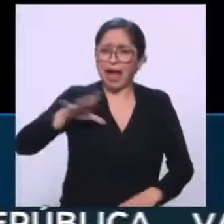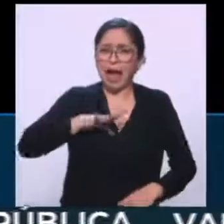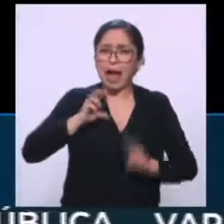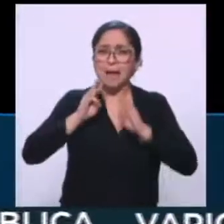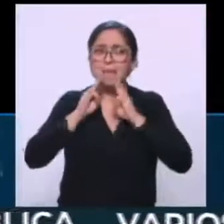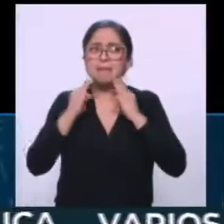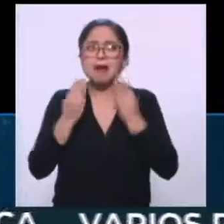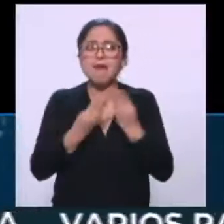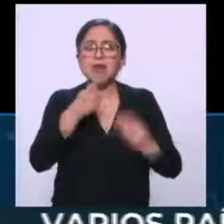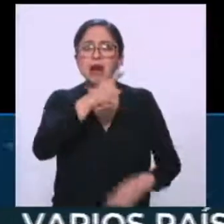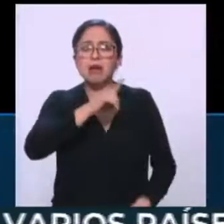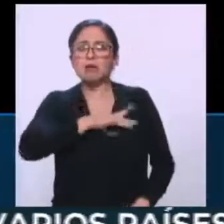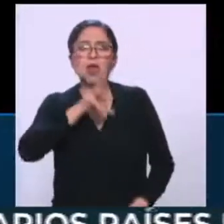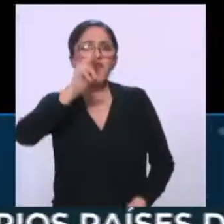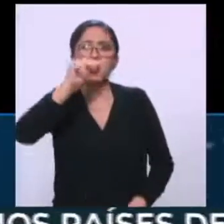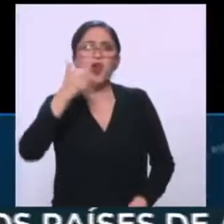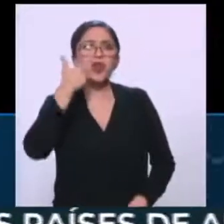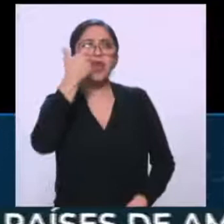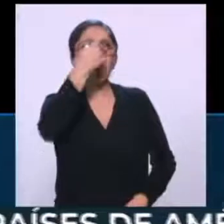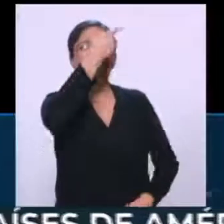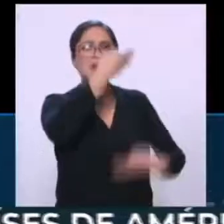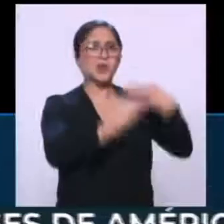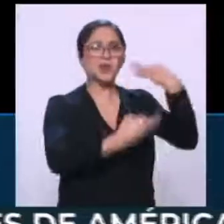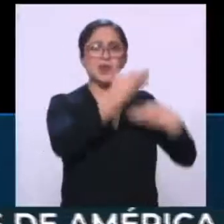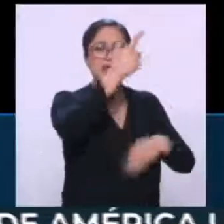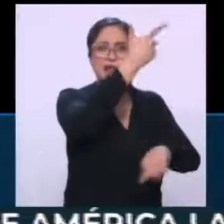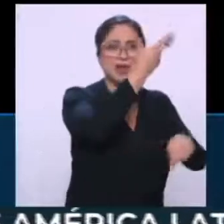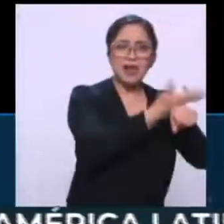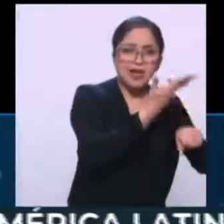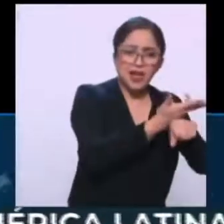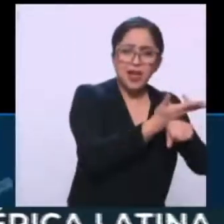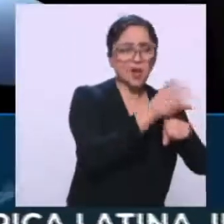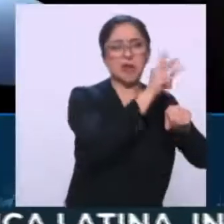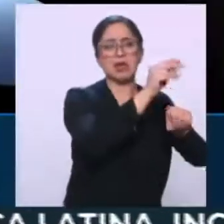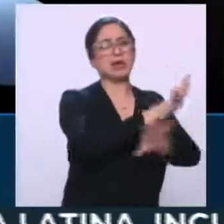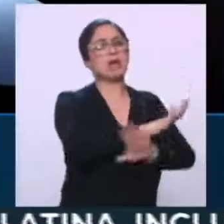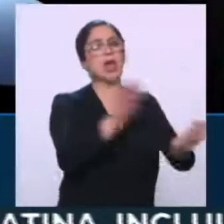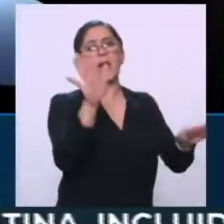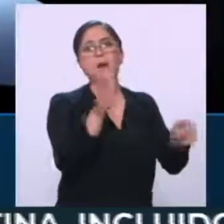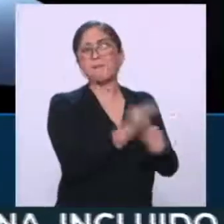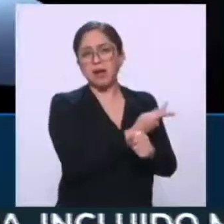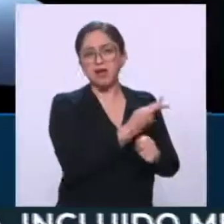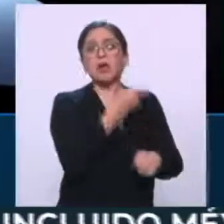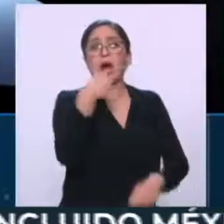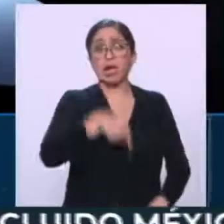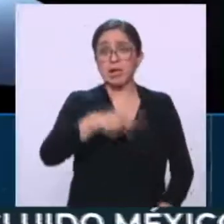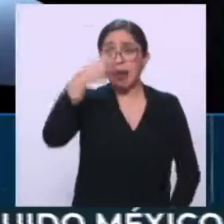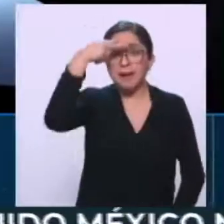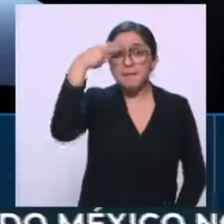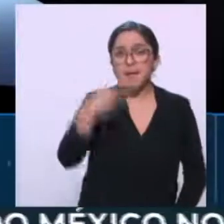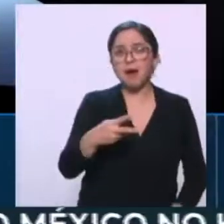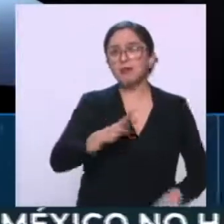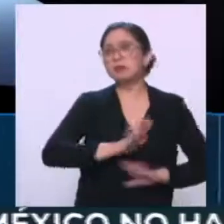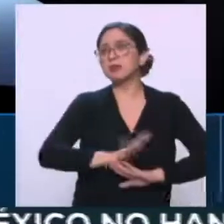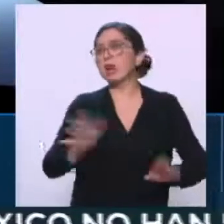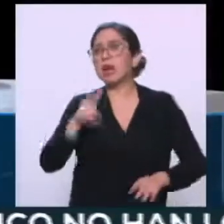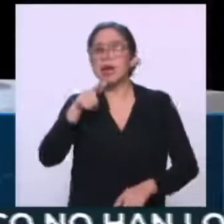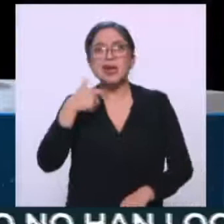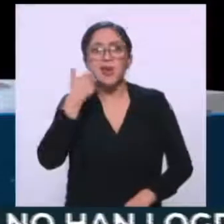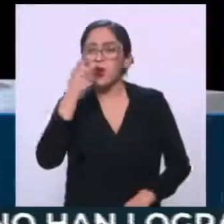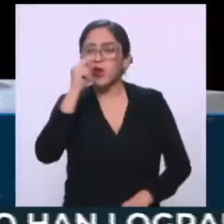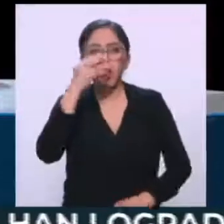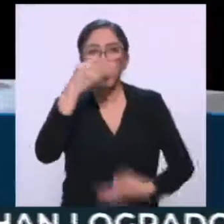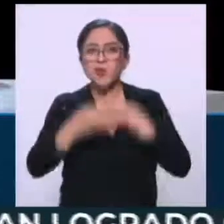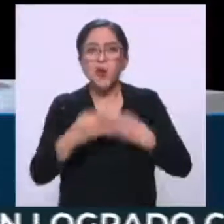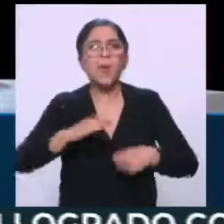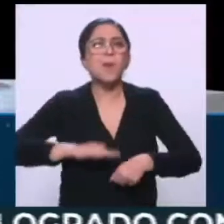México a Cienfuegos, no quería que se procesara en Estados Unidos, ni tampoco quiere que se procese en México, no porque quieran mucho a Cienfuegos, sino porque Cienfuegos sabe